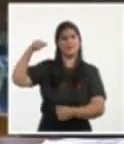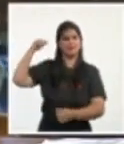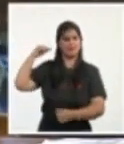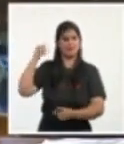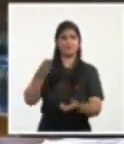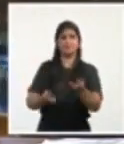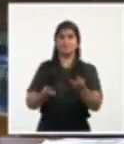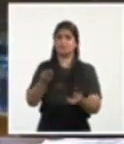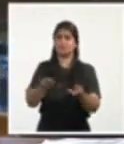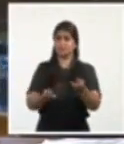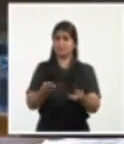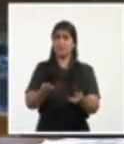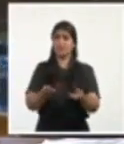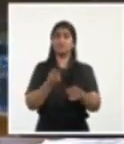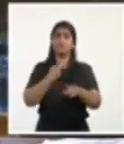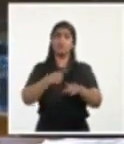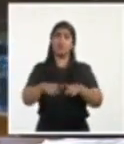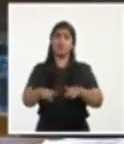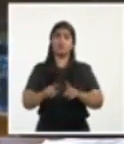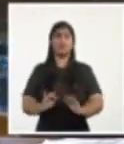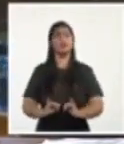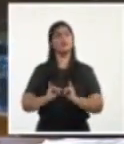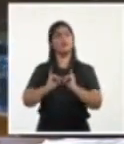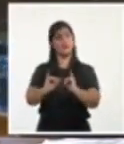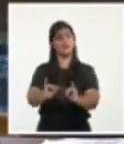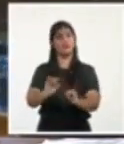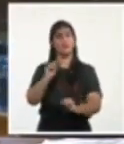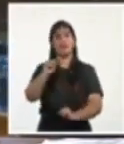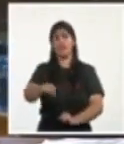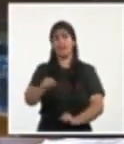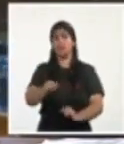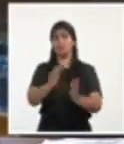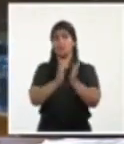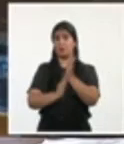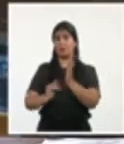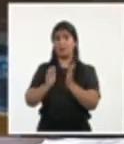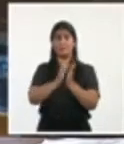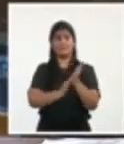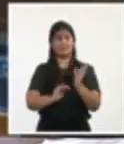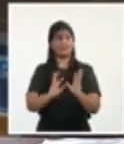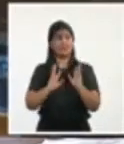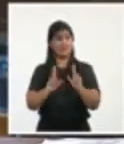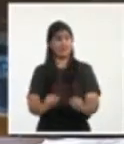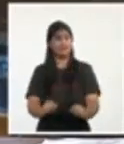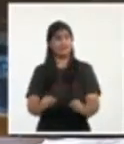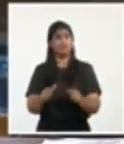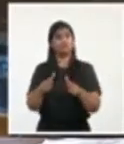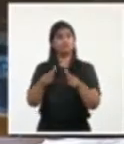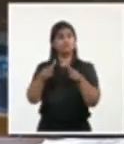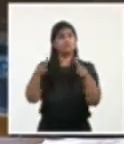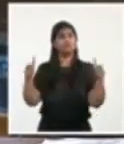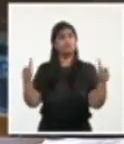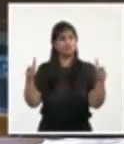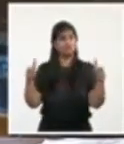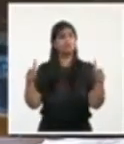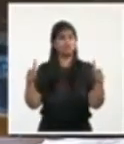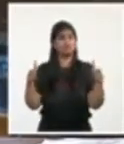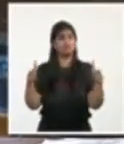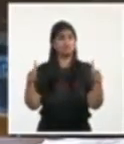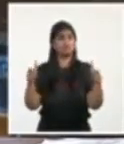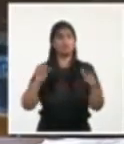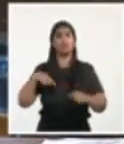estado siguiendo muy de cerca, en estos últimos meses prácticamente superan la cifra de la anterior jornada cada